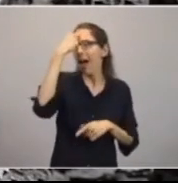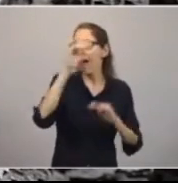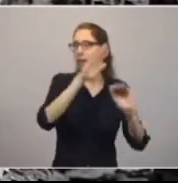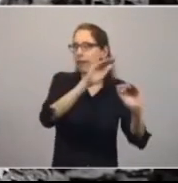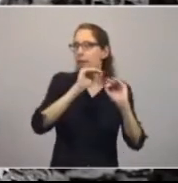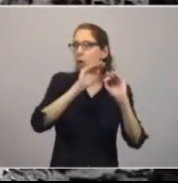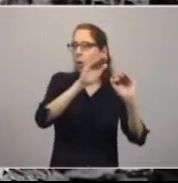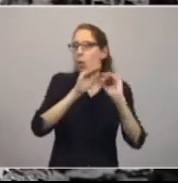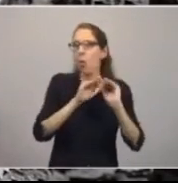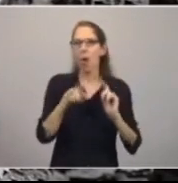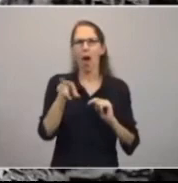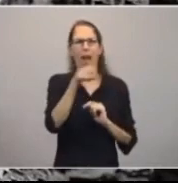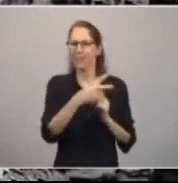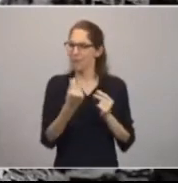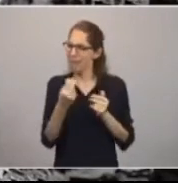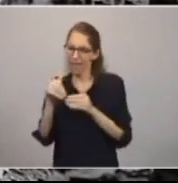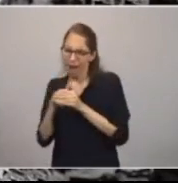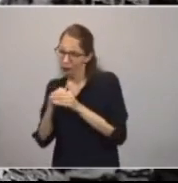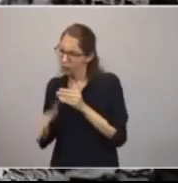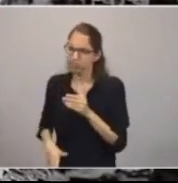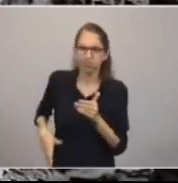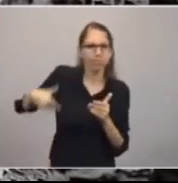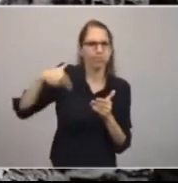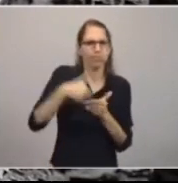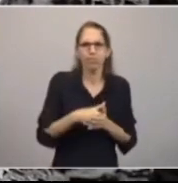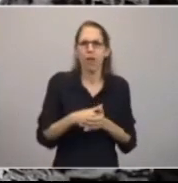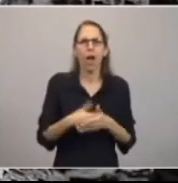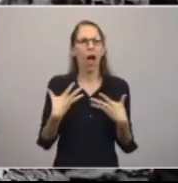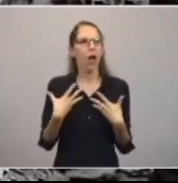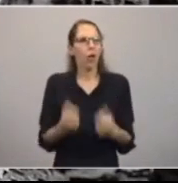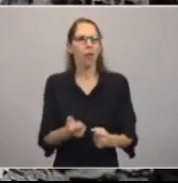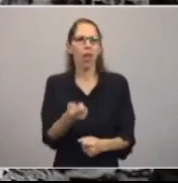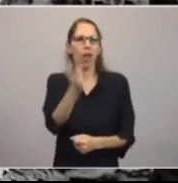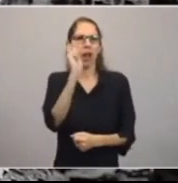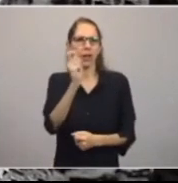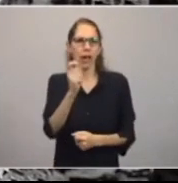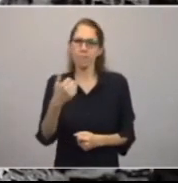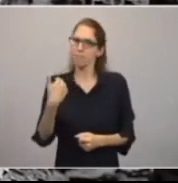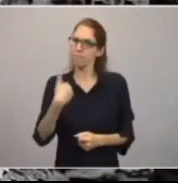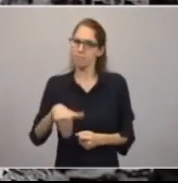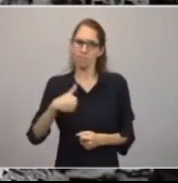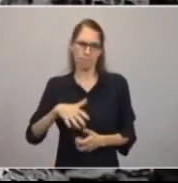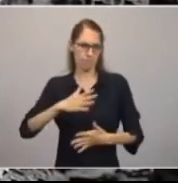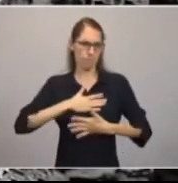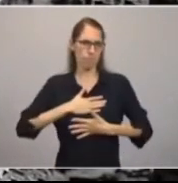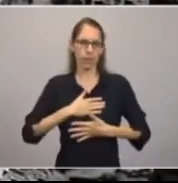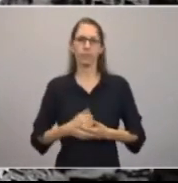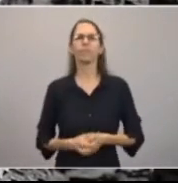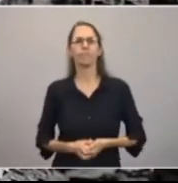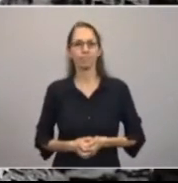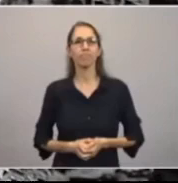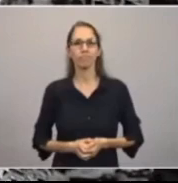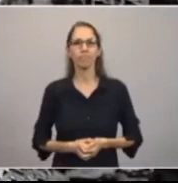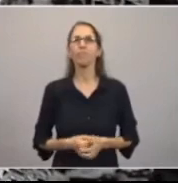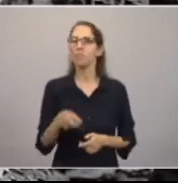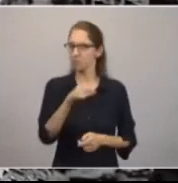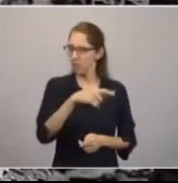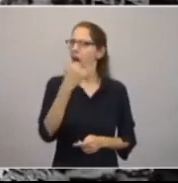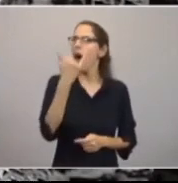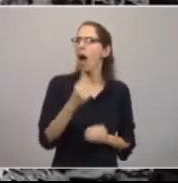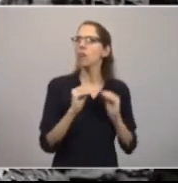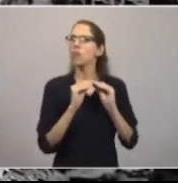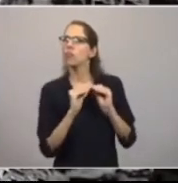que hunden sus recursos, sus ahorros en su patria. No es poco. Y tiene un elemento